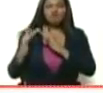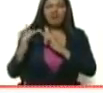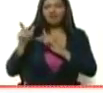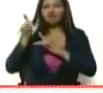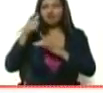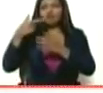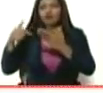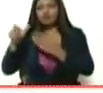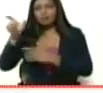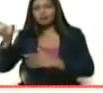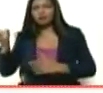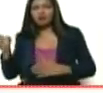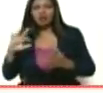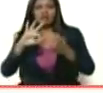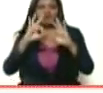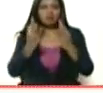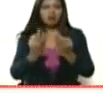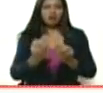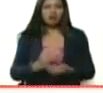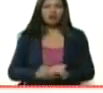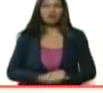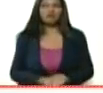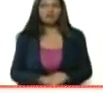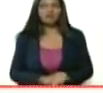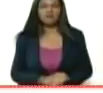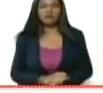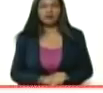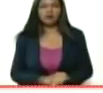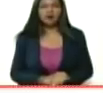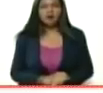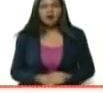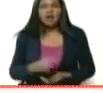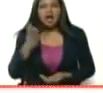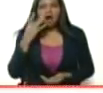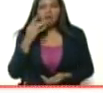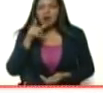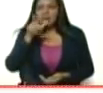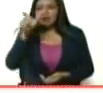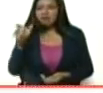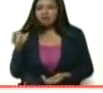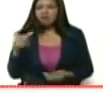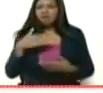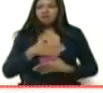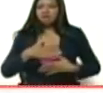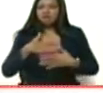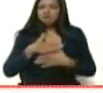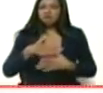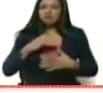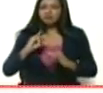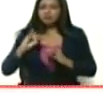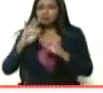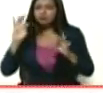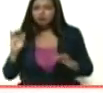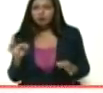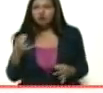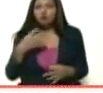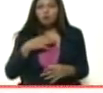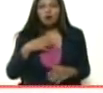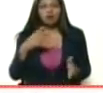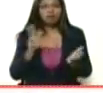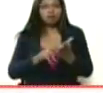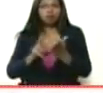otros miembros de la familia. En los casos donde estas condiciones particulares no puedan